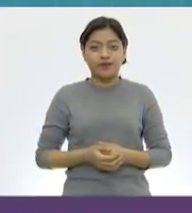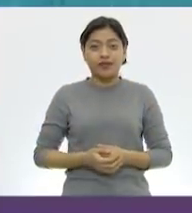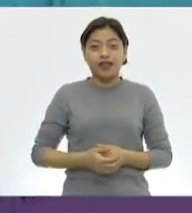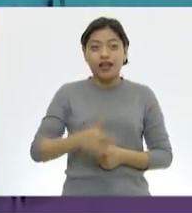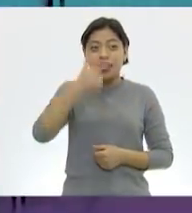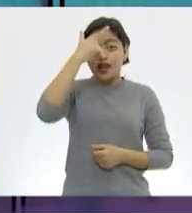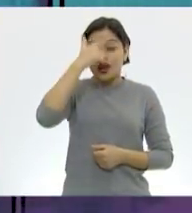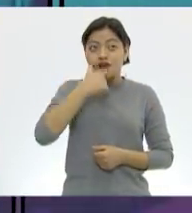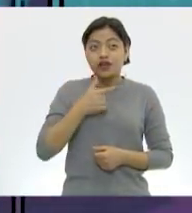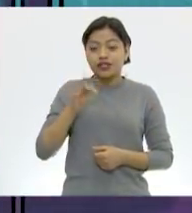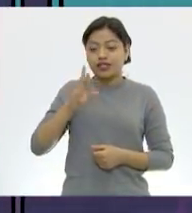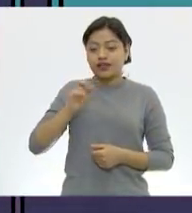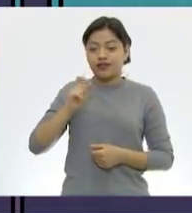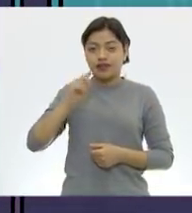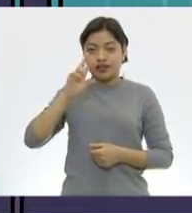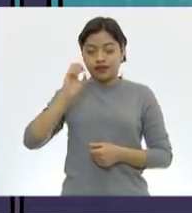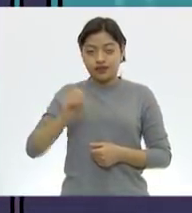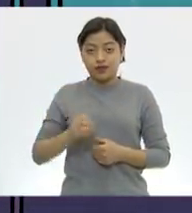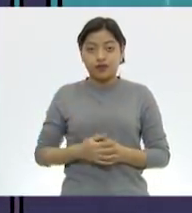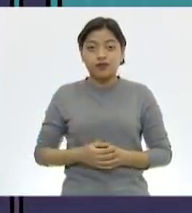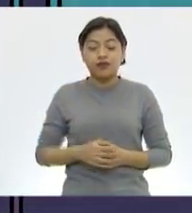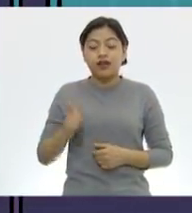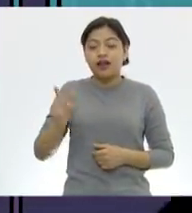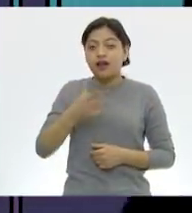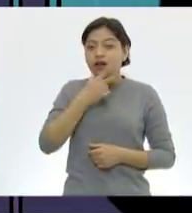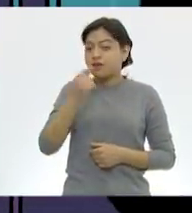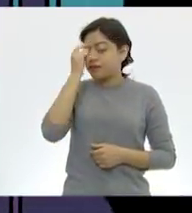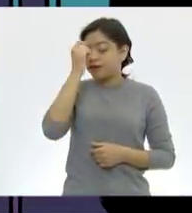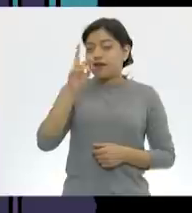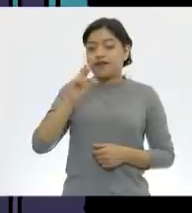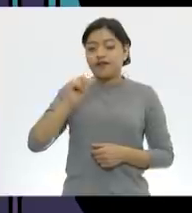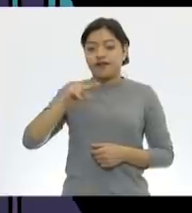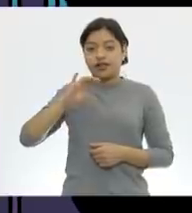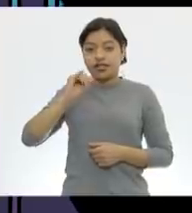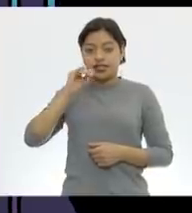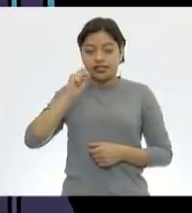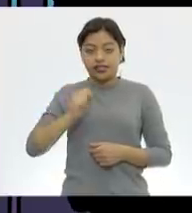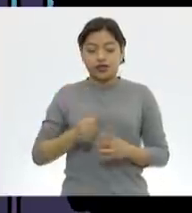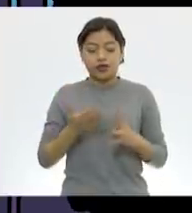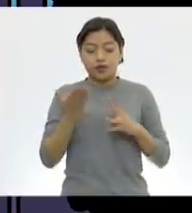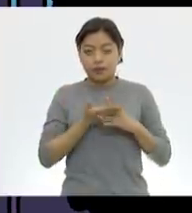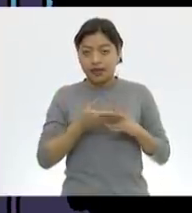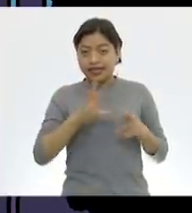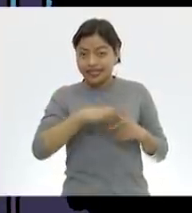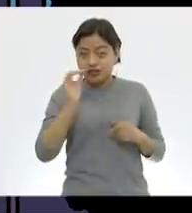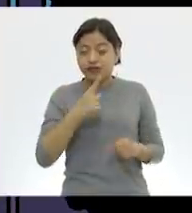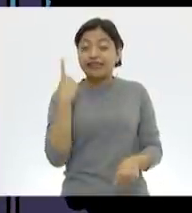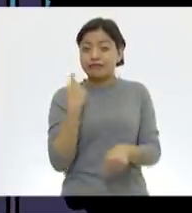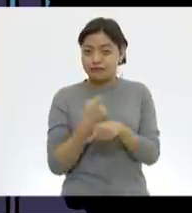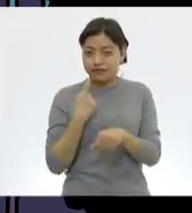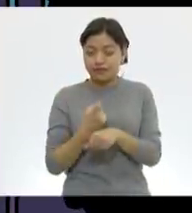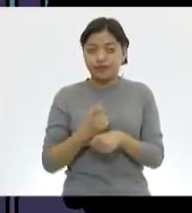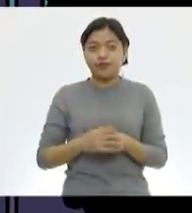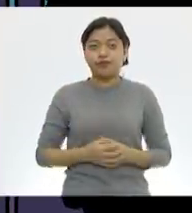La noche del féretro, por Francisco Tario, primera parte.